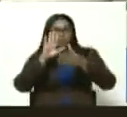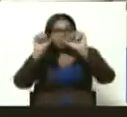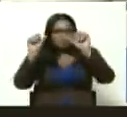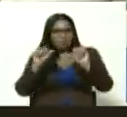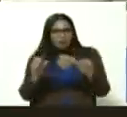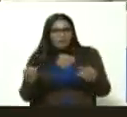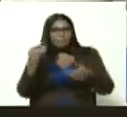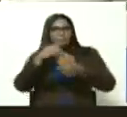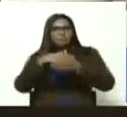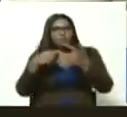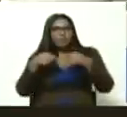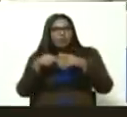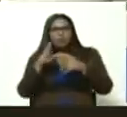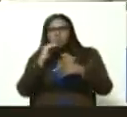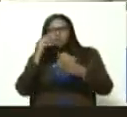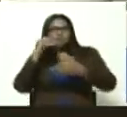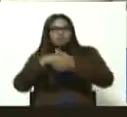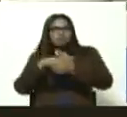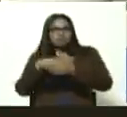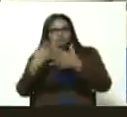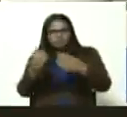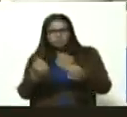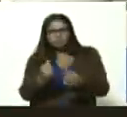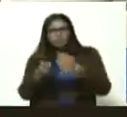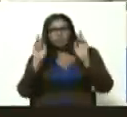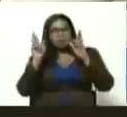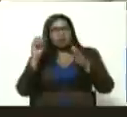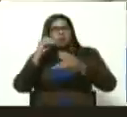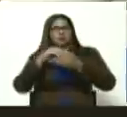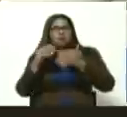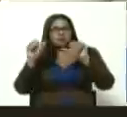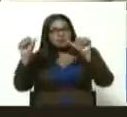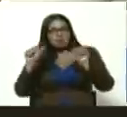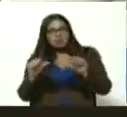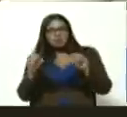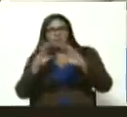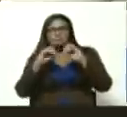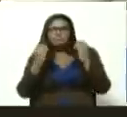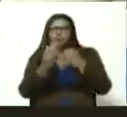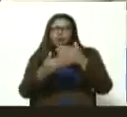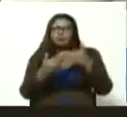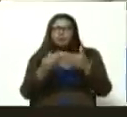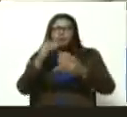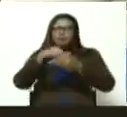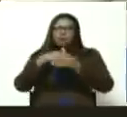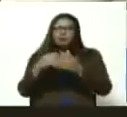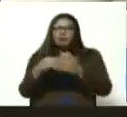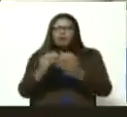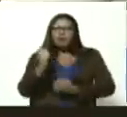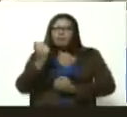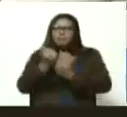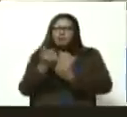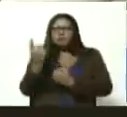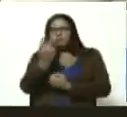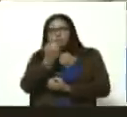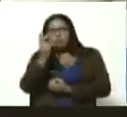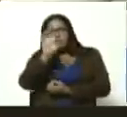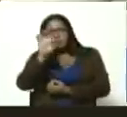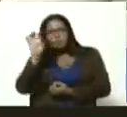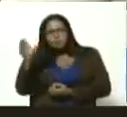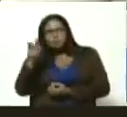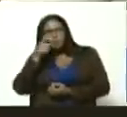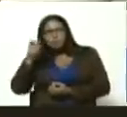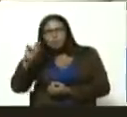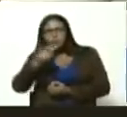la no injerencia ojalá en la agenda de esos organismos se imponga la solidaridad entre los pueblos la lucha